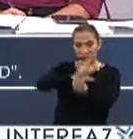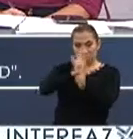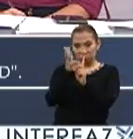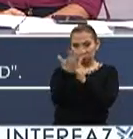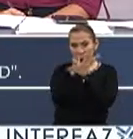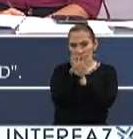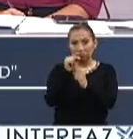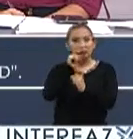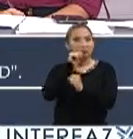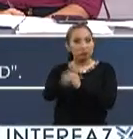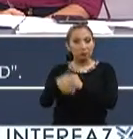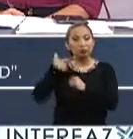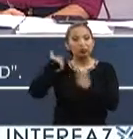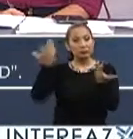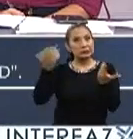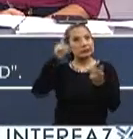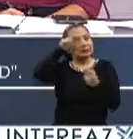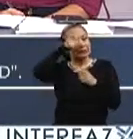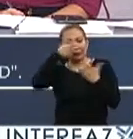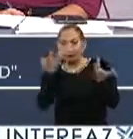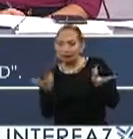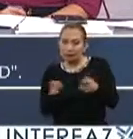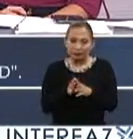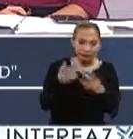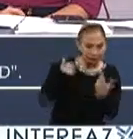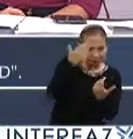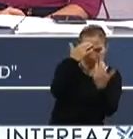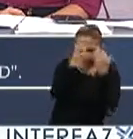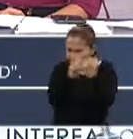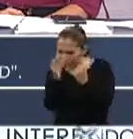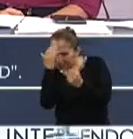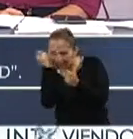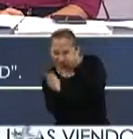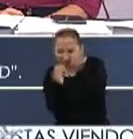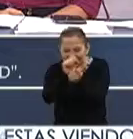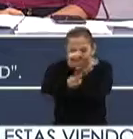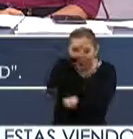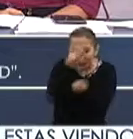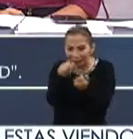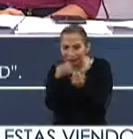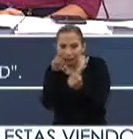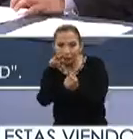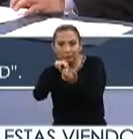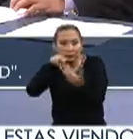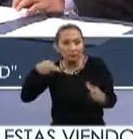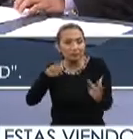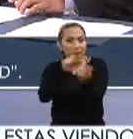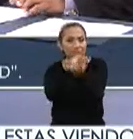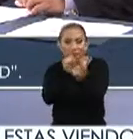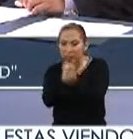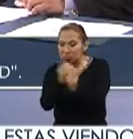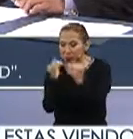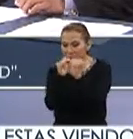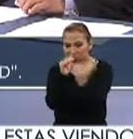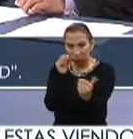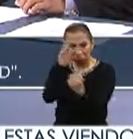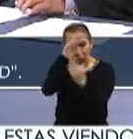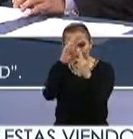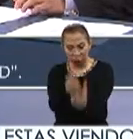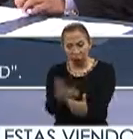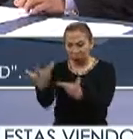eso implica retos, conocernos, reconocernos y poder construir relaciones equitativas,